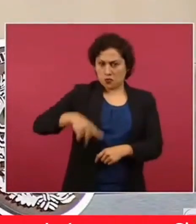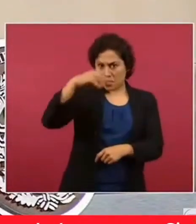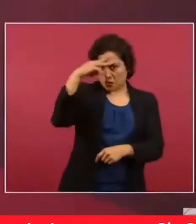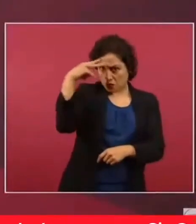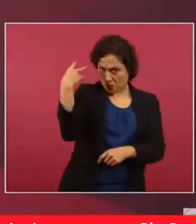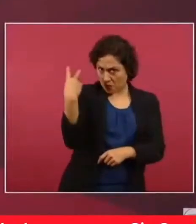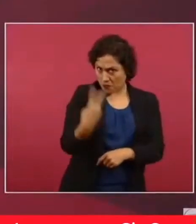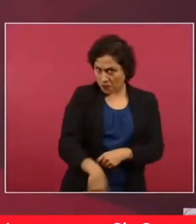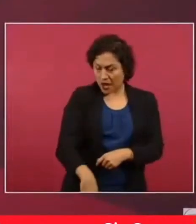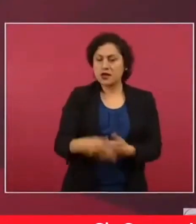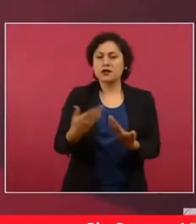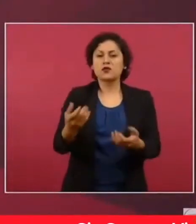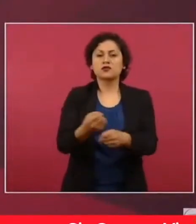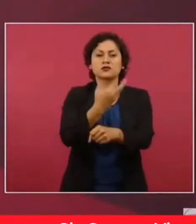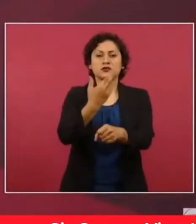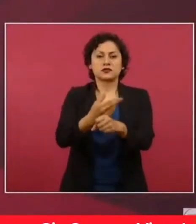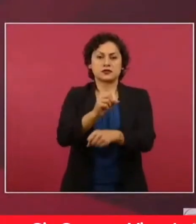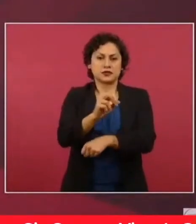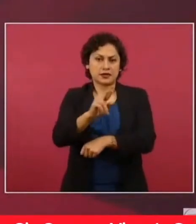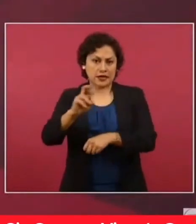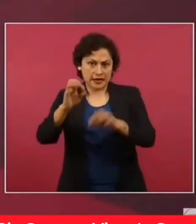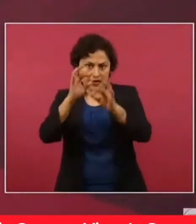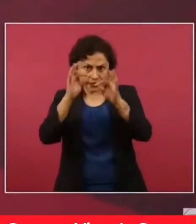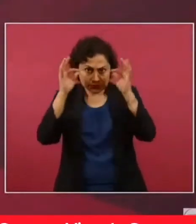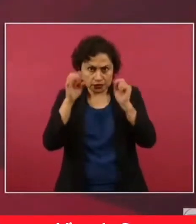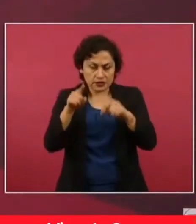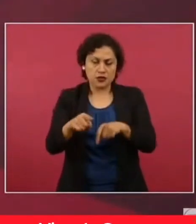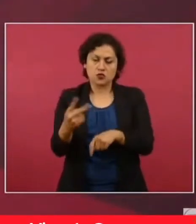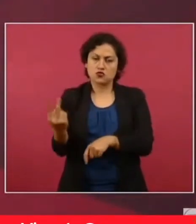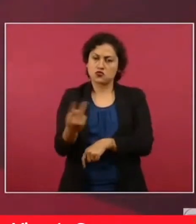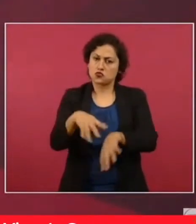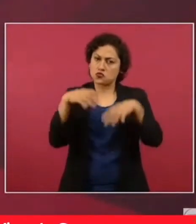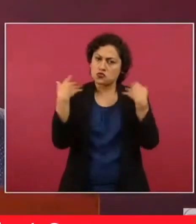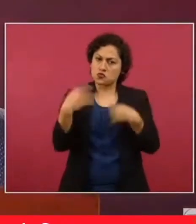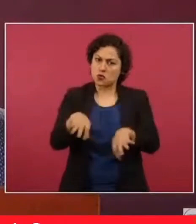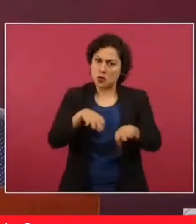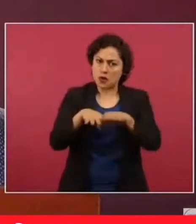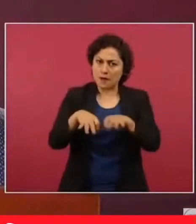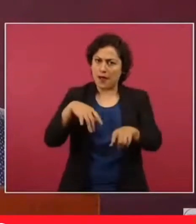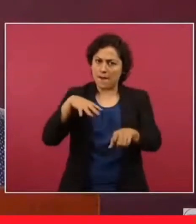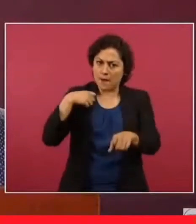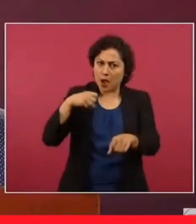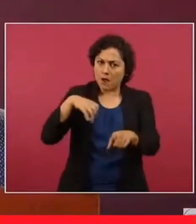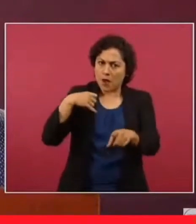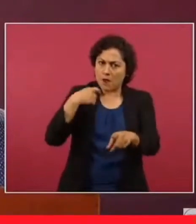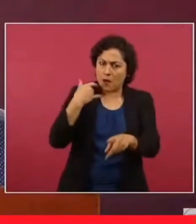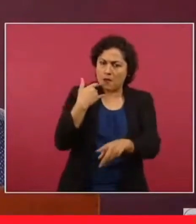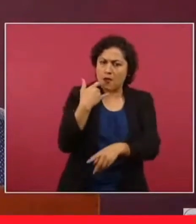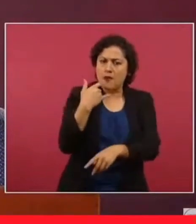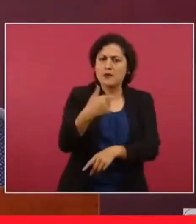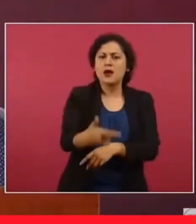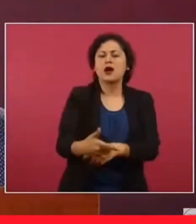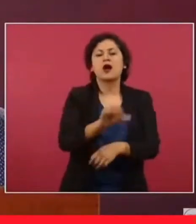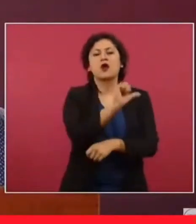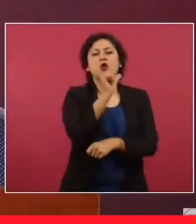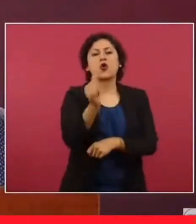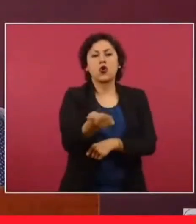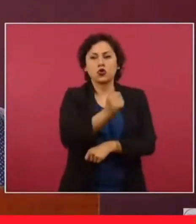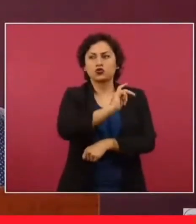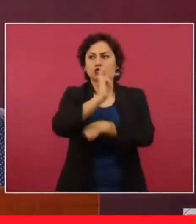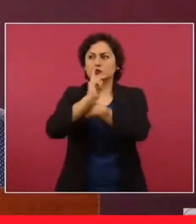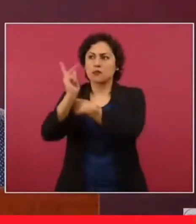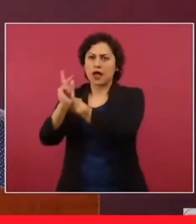Cancillería de nuestro país para que, junto con los demás estados que nos hermanamos en la